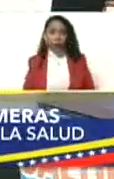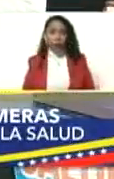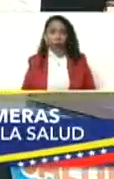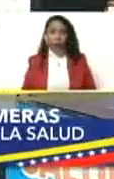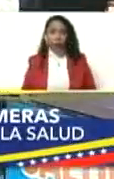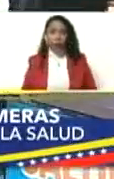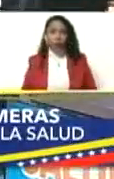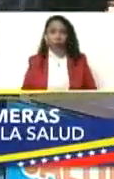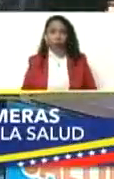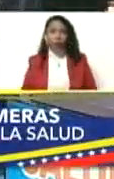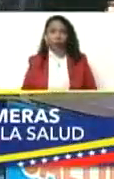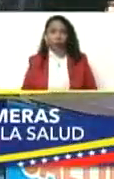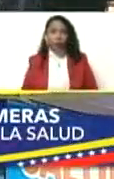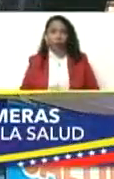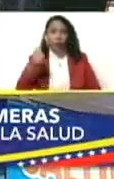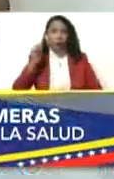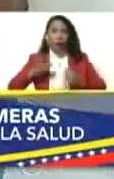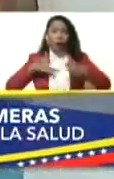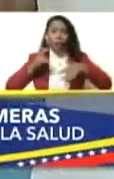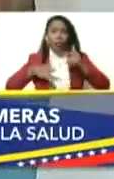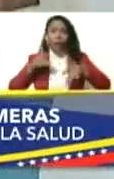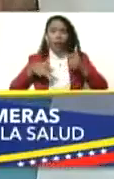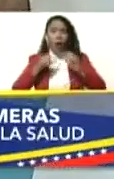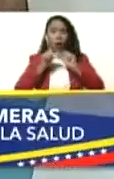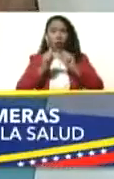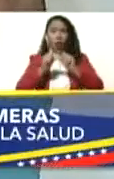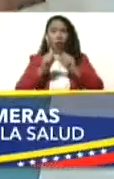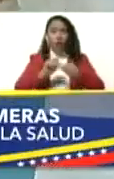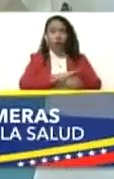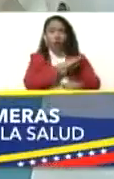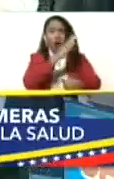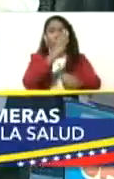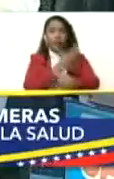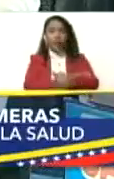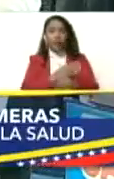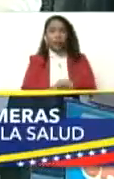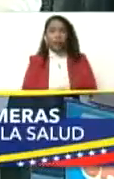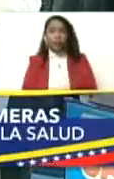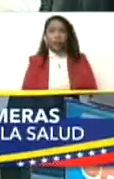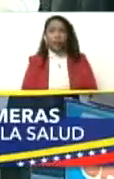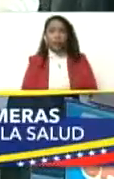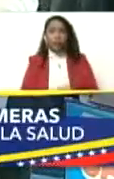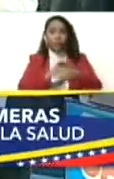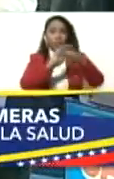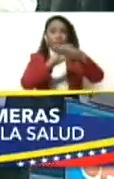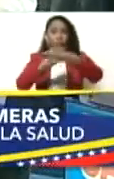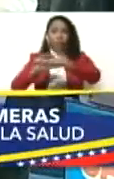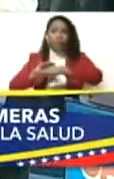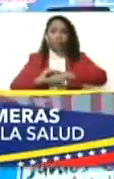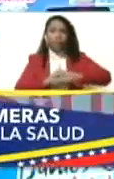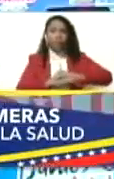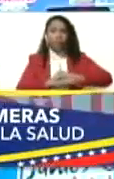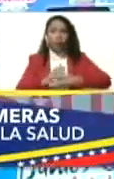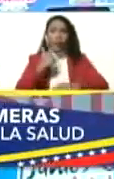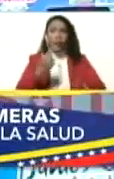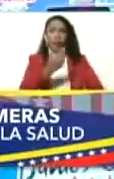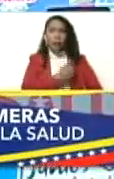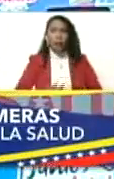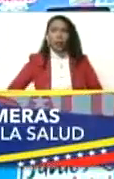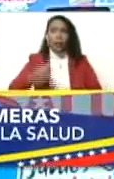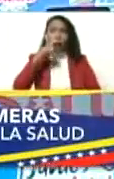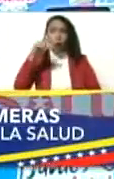Una actividad que continúa y que fortalece además ese exhorto que ha dado el presidente Nicolás Maduro Moros